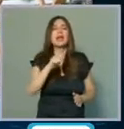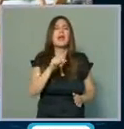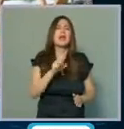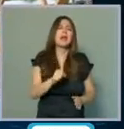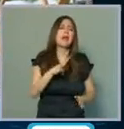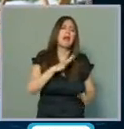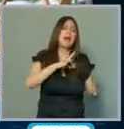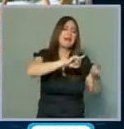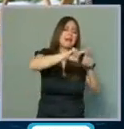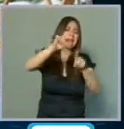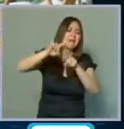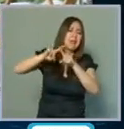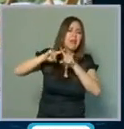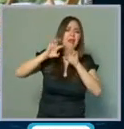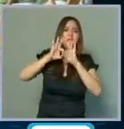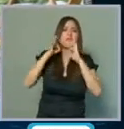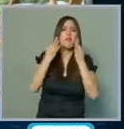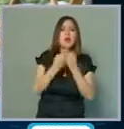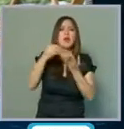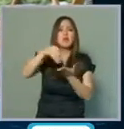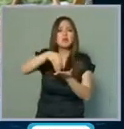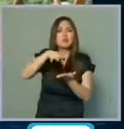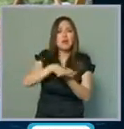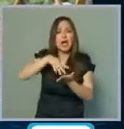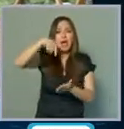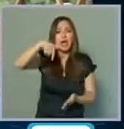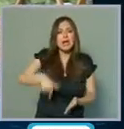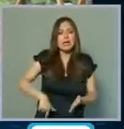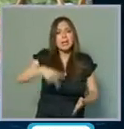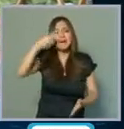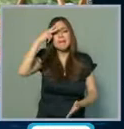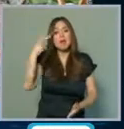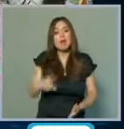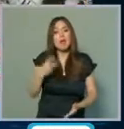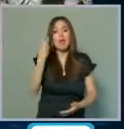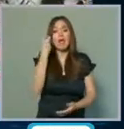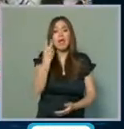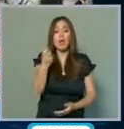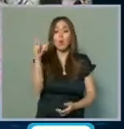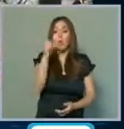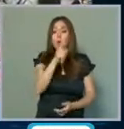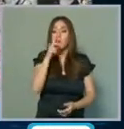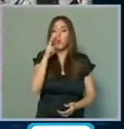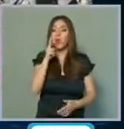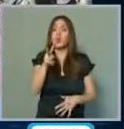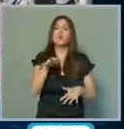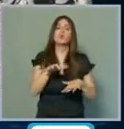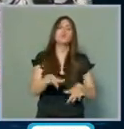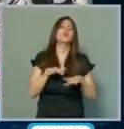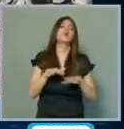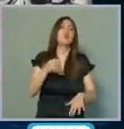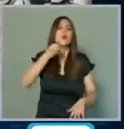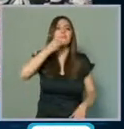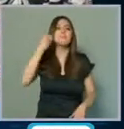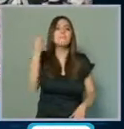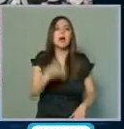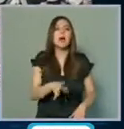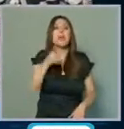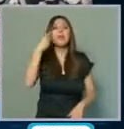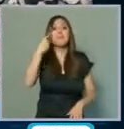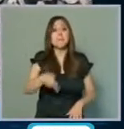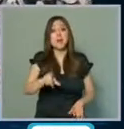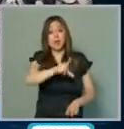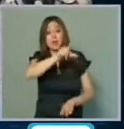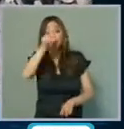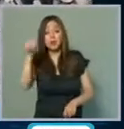3,295 especies registradas en nuestro país. O sea, es un gran espectáculo, pero hay algo bien importante